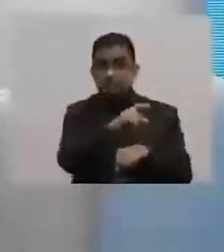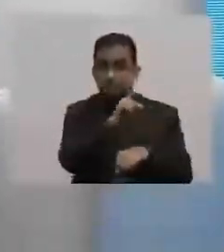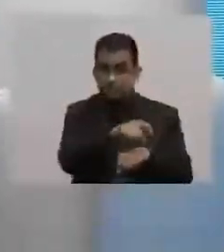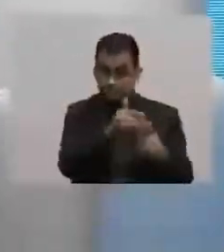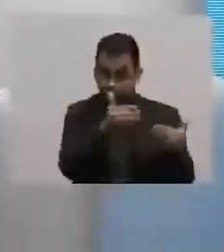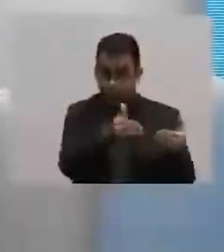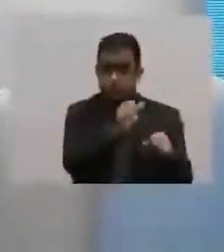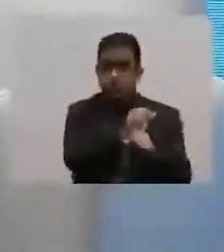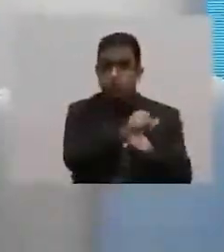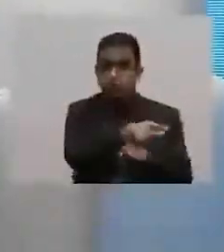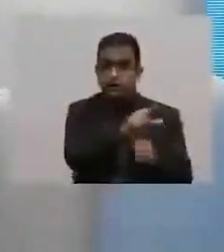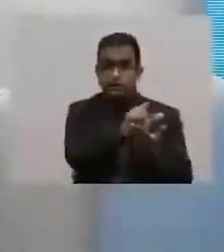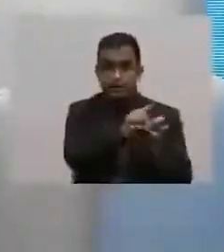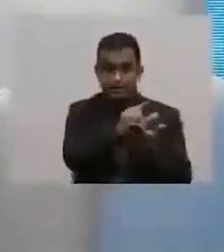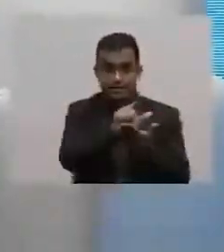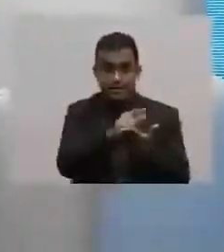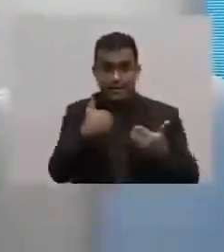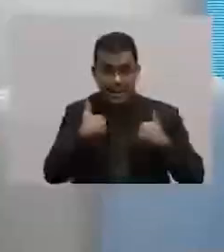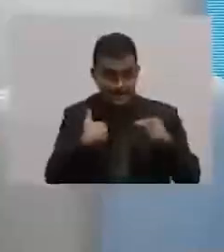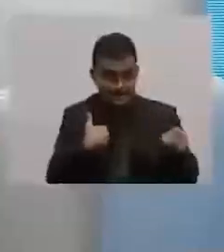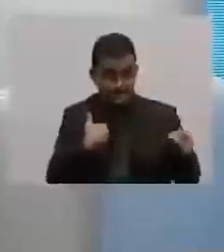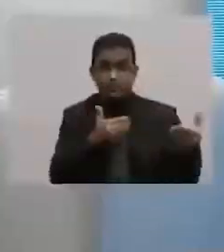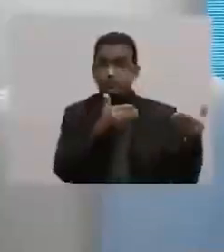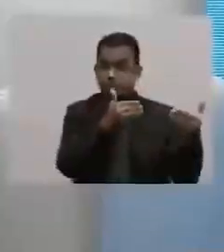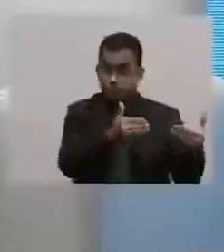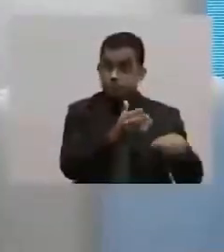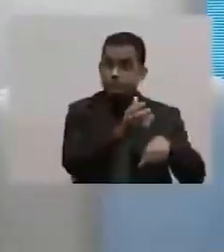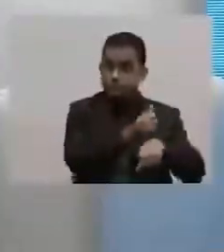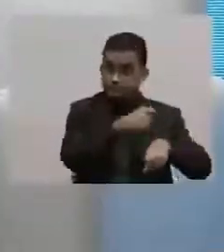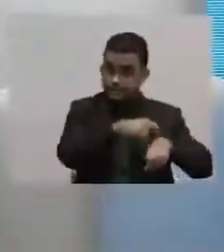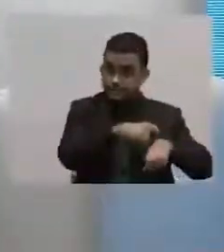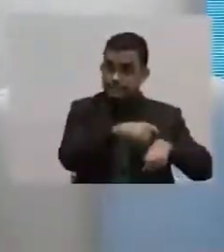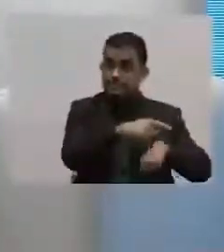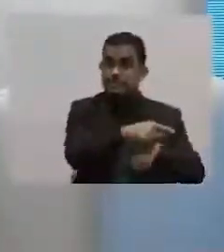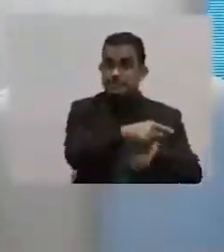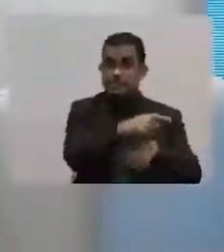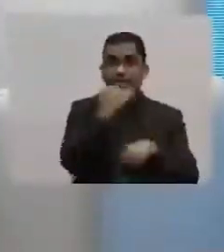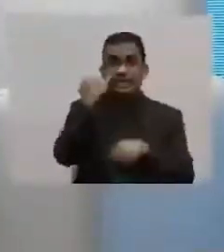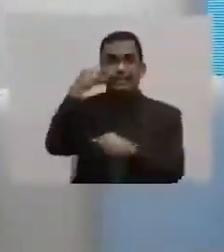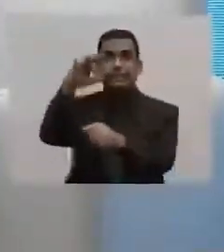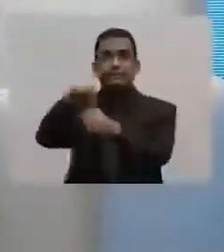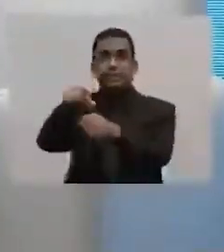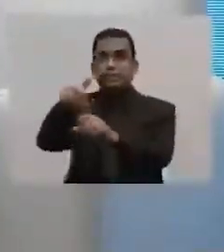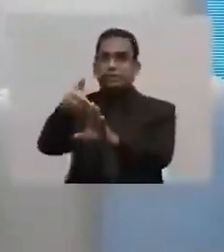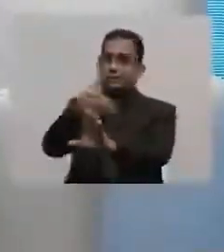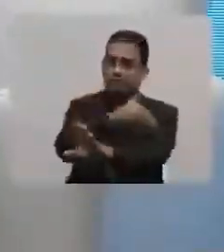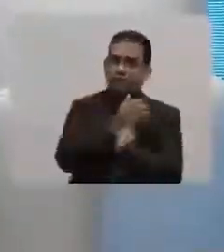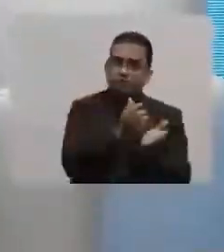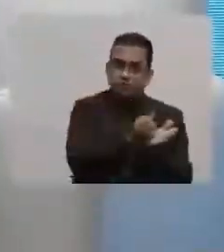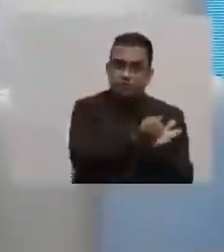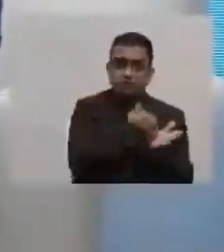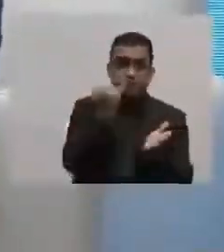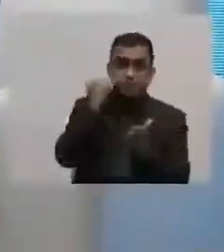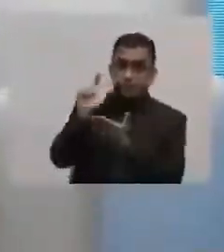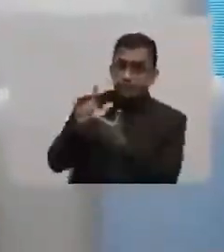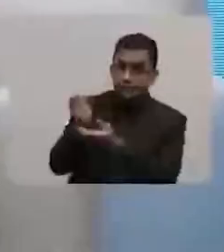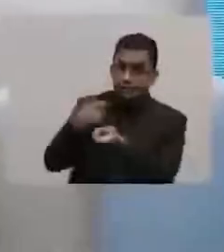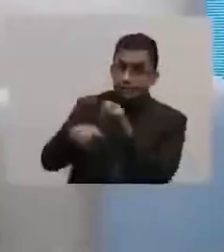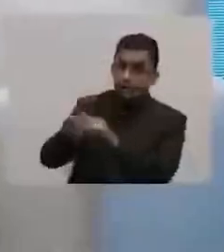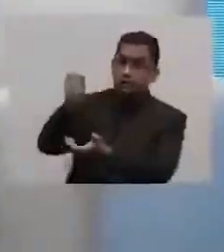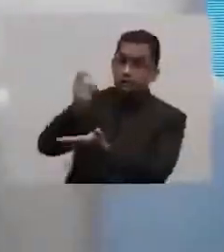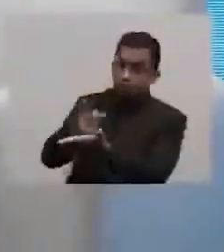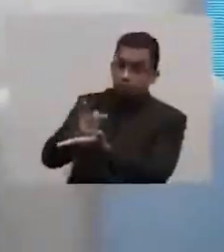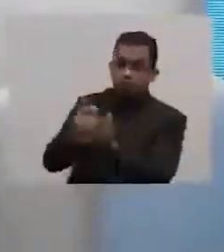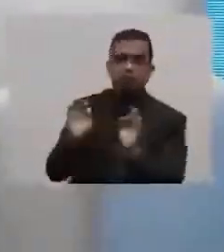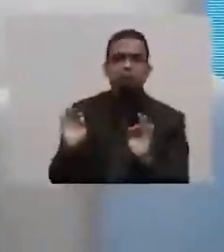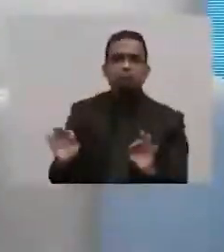trabajar con las leyes que tienen ahora para que no pierdan tiempo. Si aparecen las reformas, bienvenidas sean,